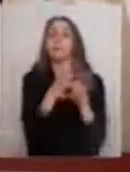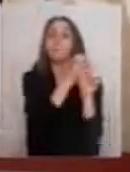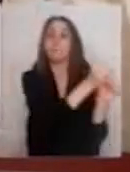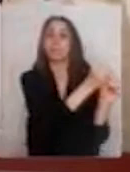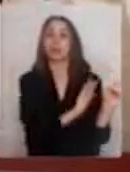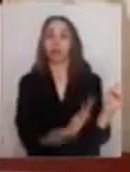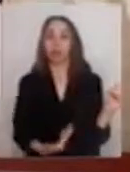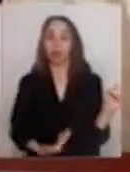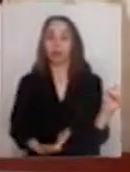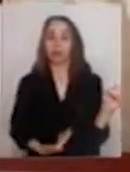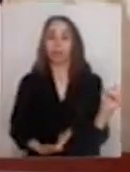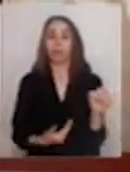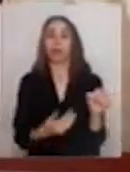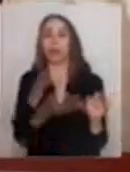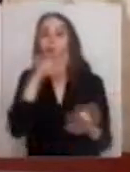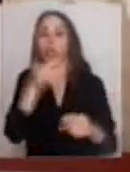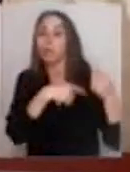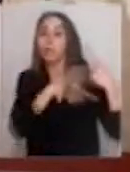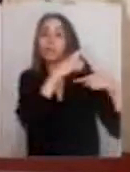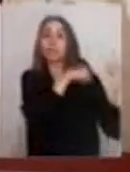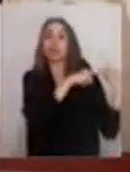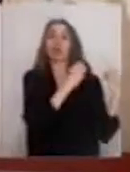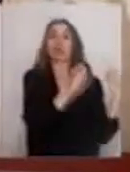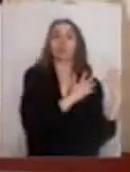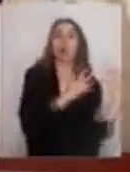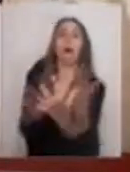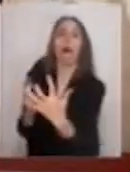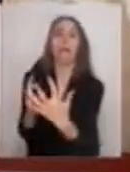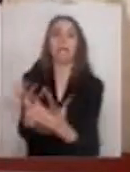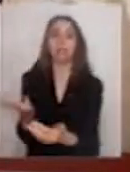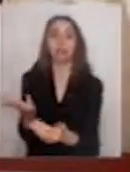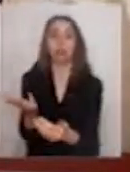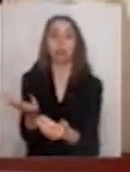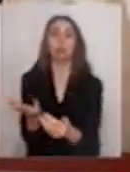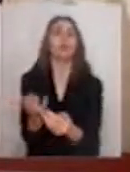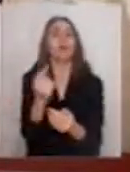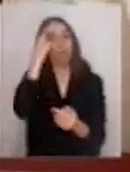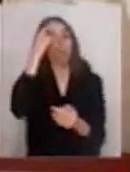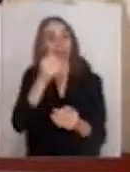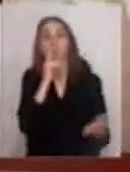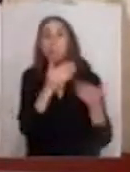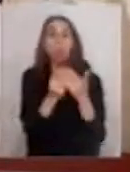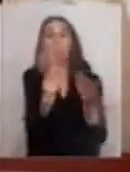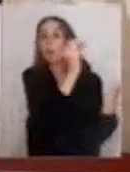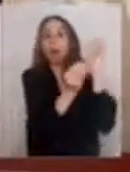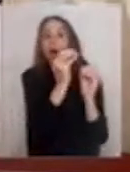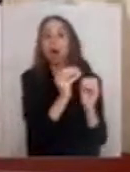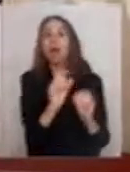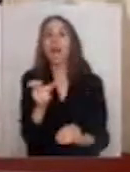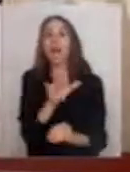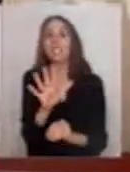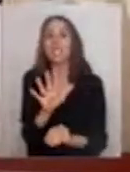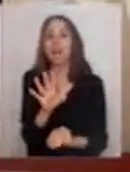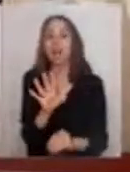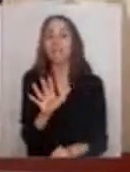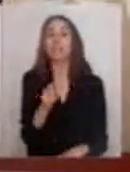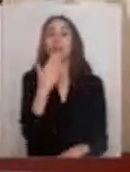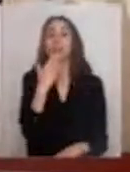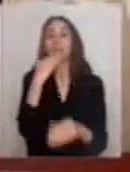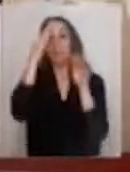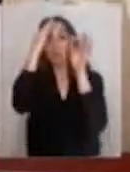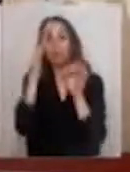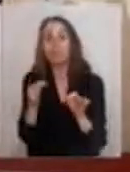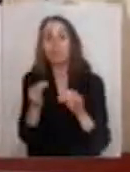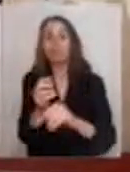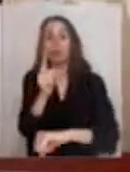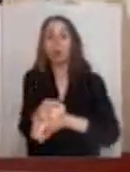atrás esta agresión. Las decisiones improvisadas traen consecuencias graves, así como la decisión de imponer la vacuna